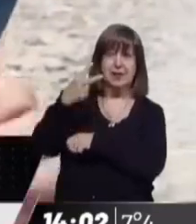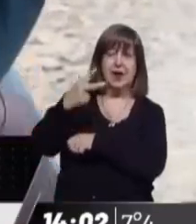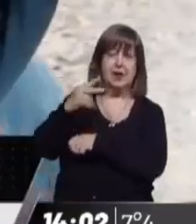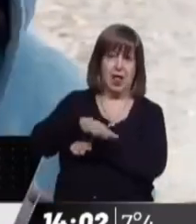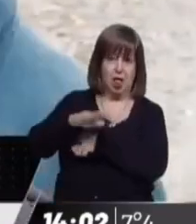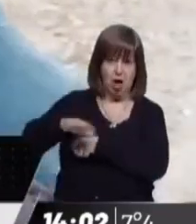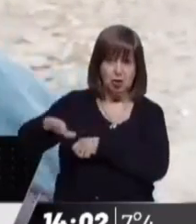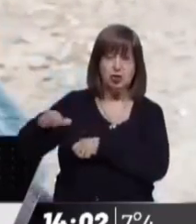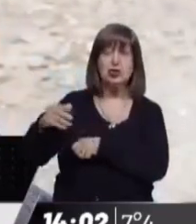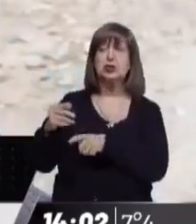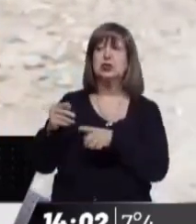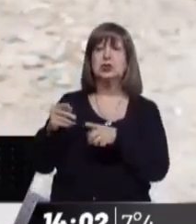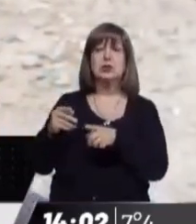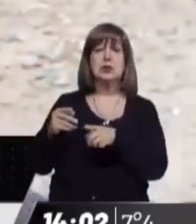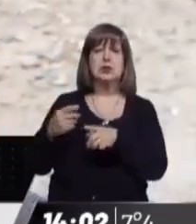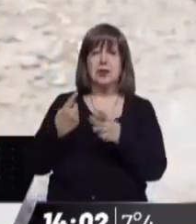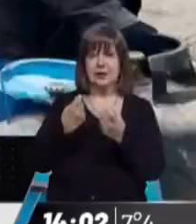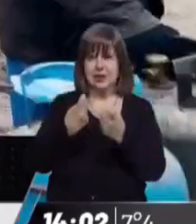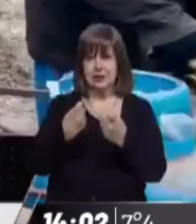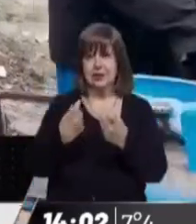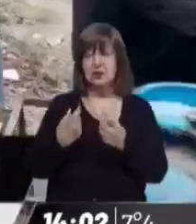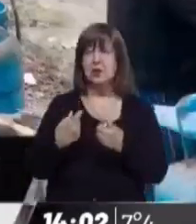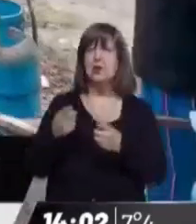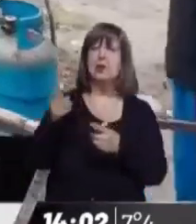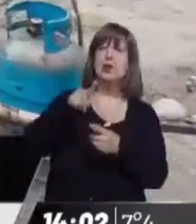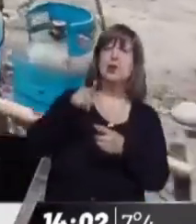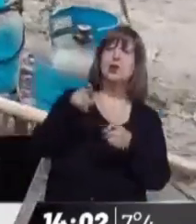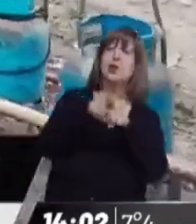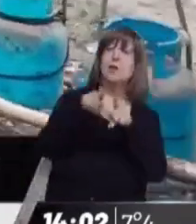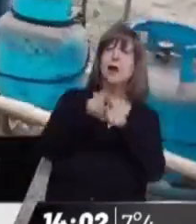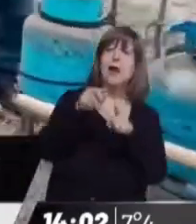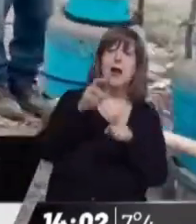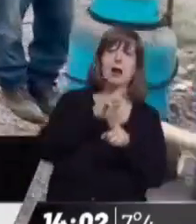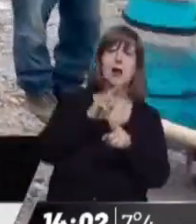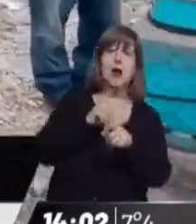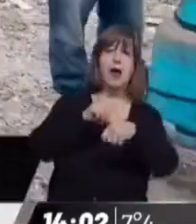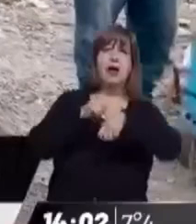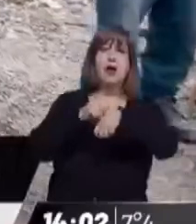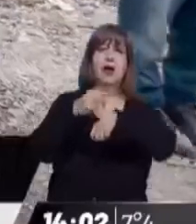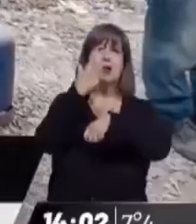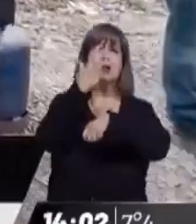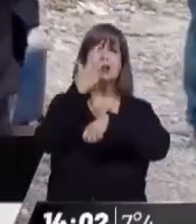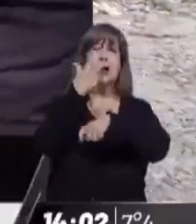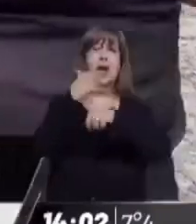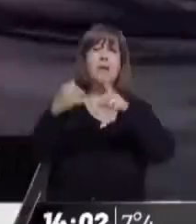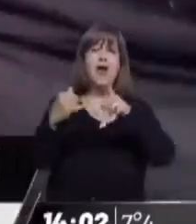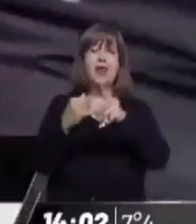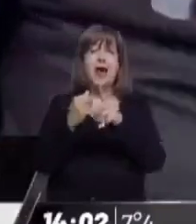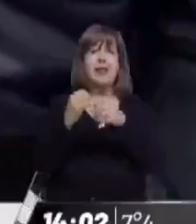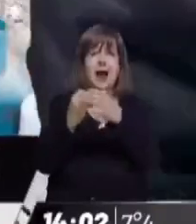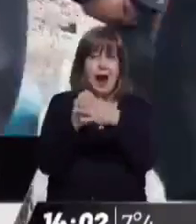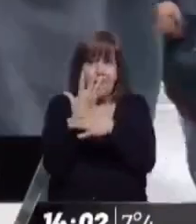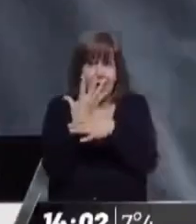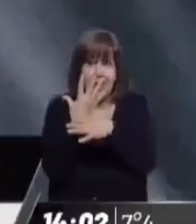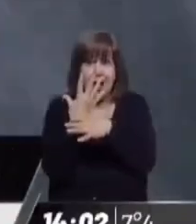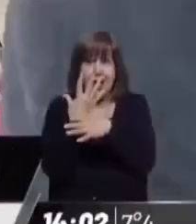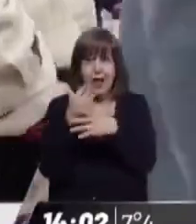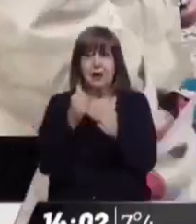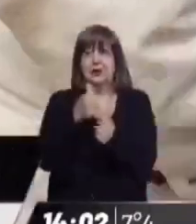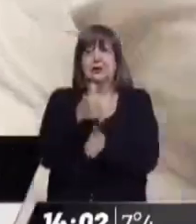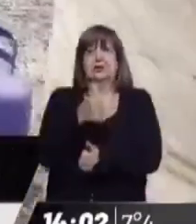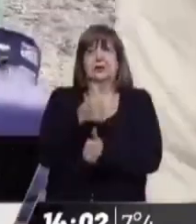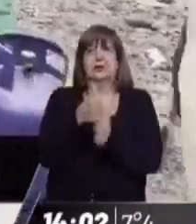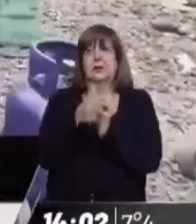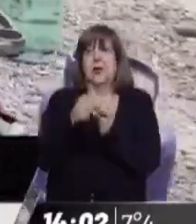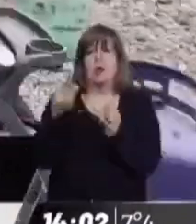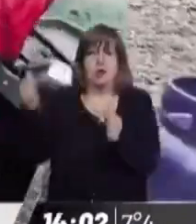vine a buscar y me hace falta. No tengo. ¿Su hermana a qué hora vino a hacer la fila? A las 3:30. Vino a hacerme fila a mí para yo poder